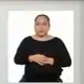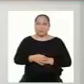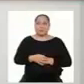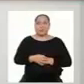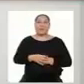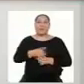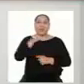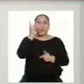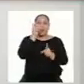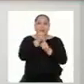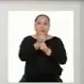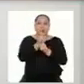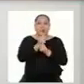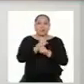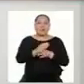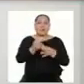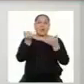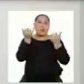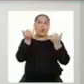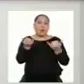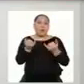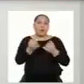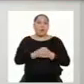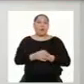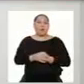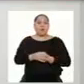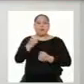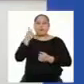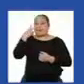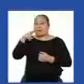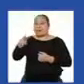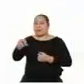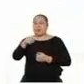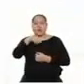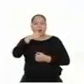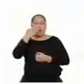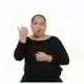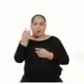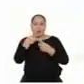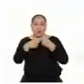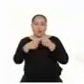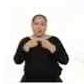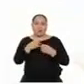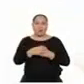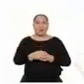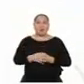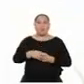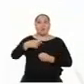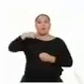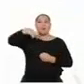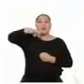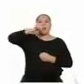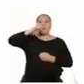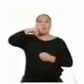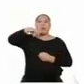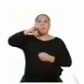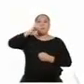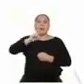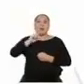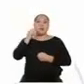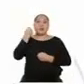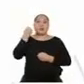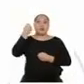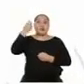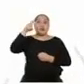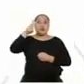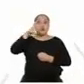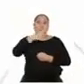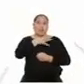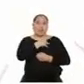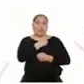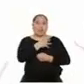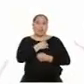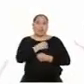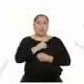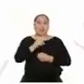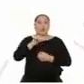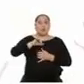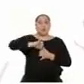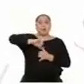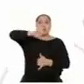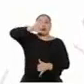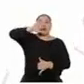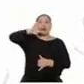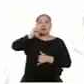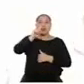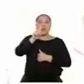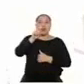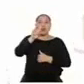Así es Ahora veamos otro caso Pepe tiene 12 años Mide 148